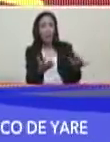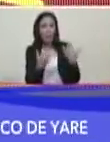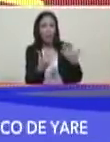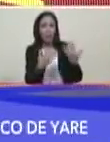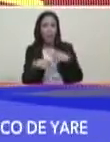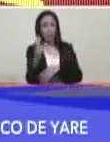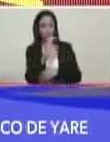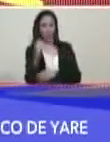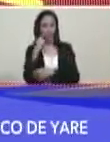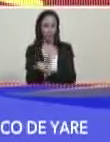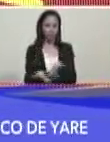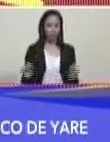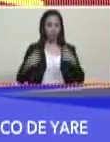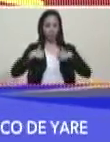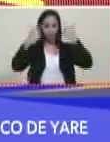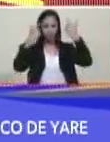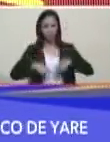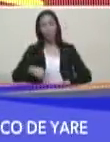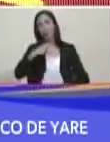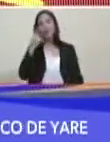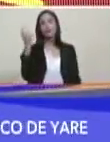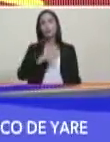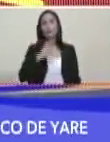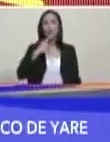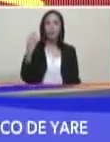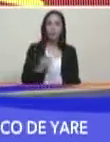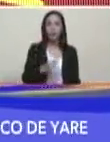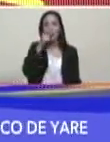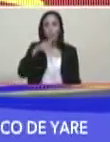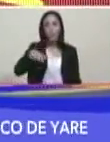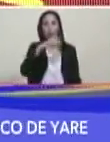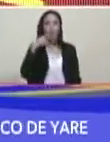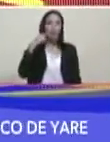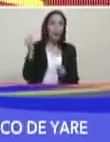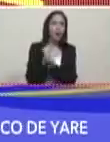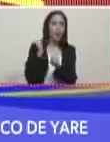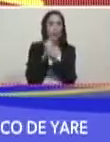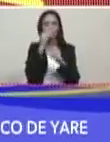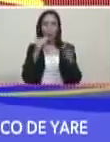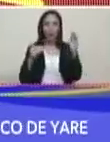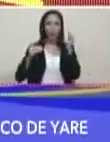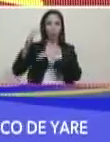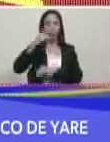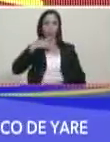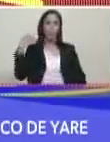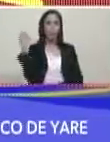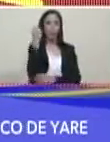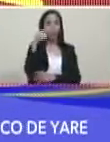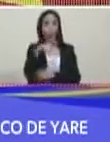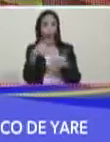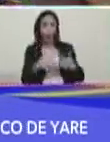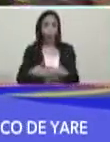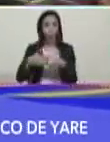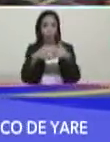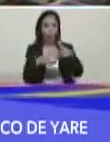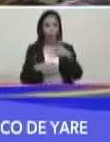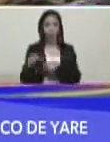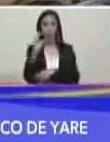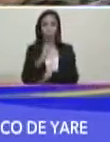mendigos de Colombia, somos un pueblo de dignidad, de trabajo, de altura, para que la oligarquía colombiana lo